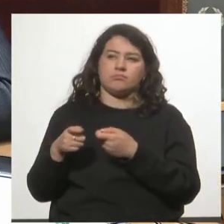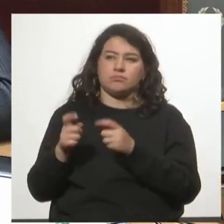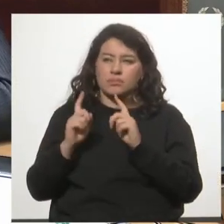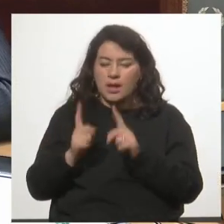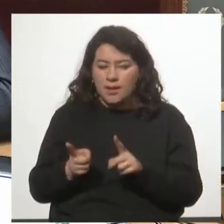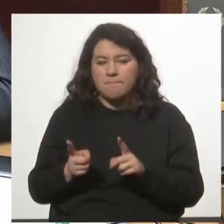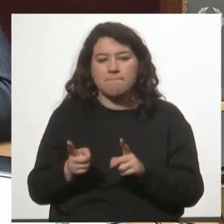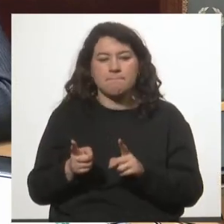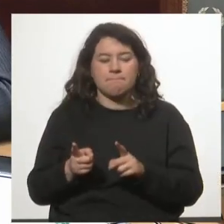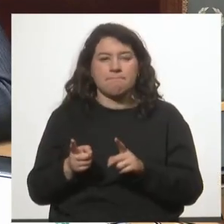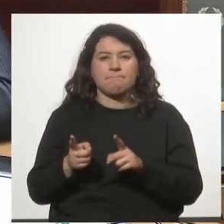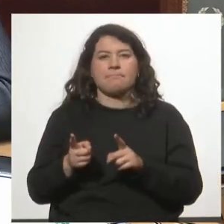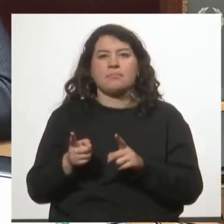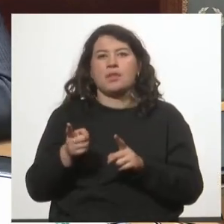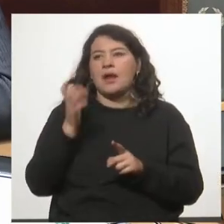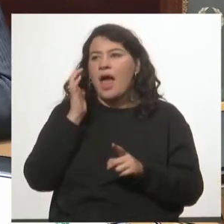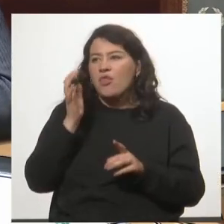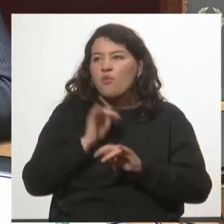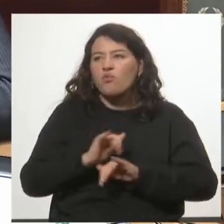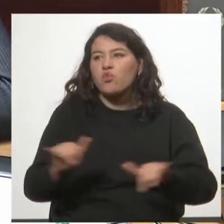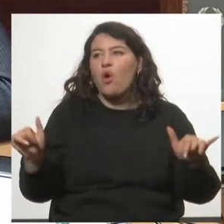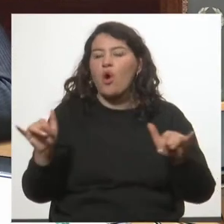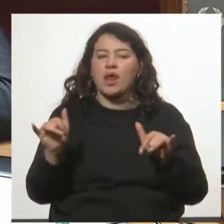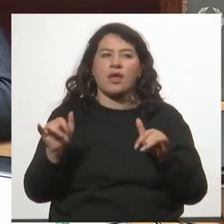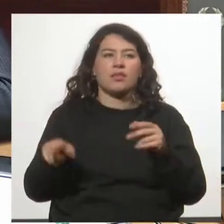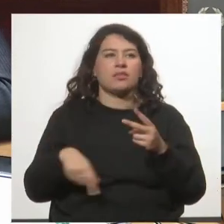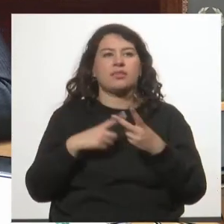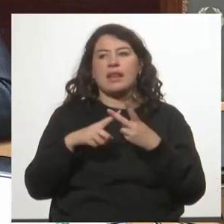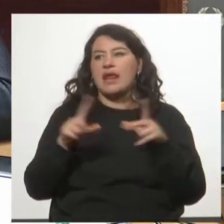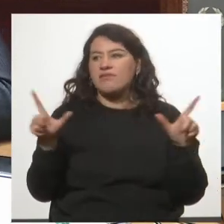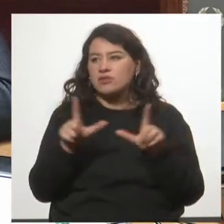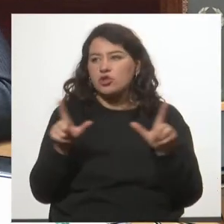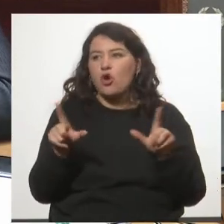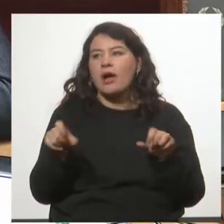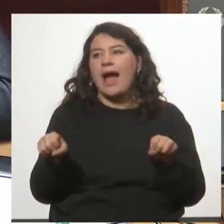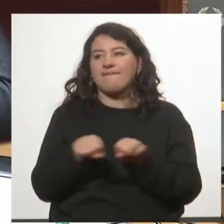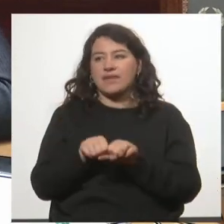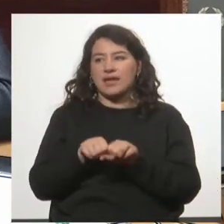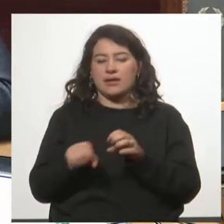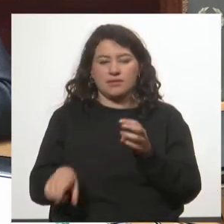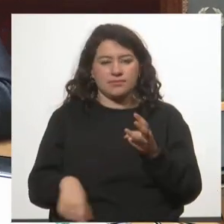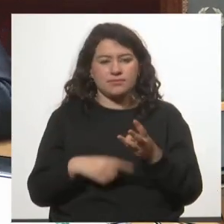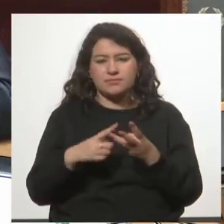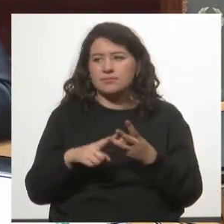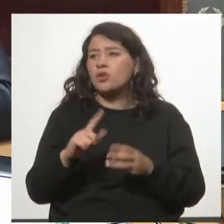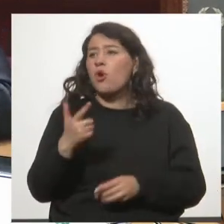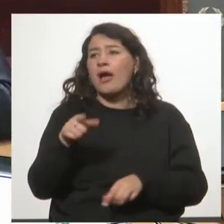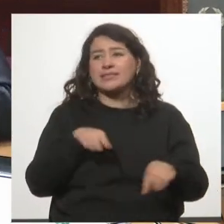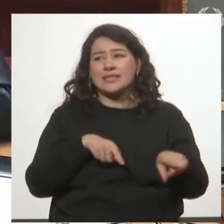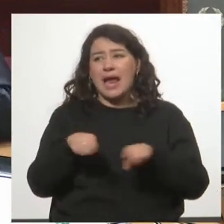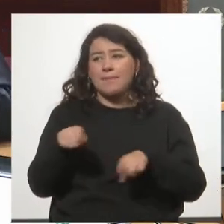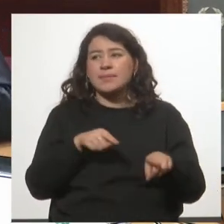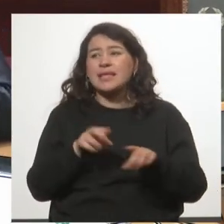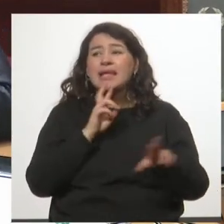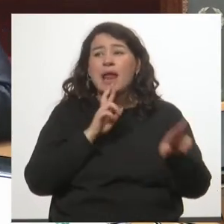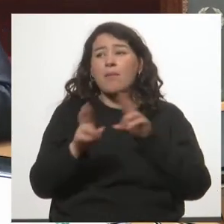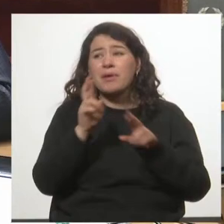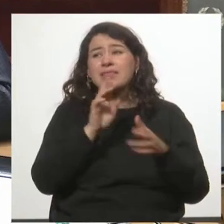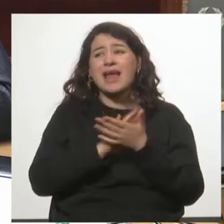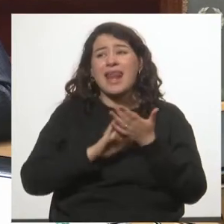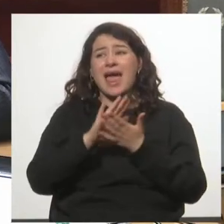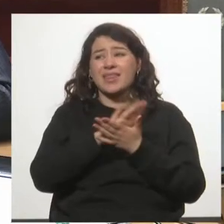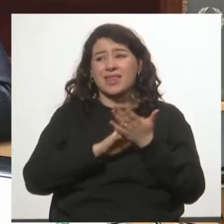radioaficionado radiodifusores televisión por cable que no eran tramitados ni contestados